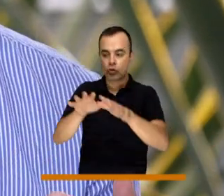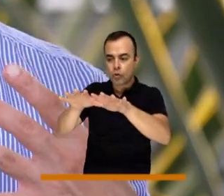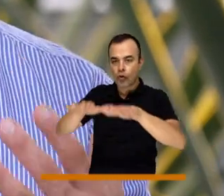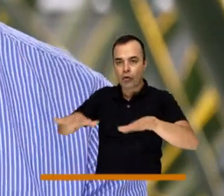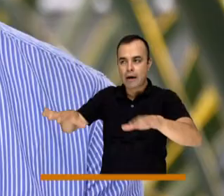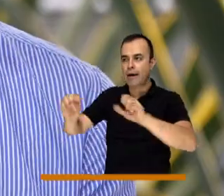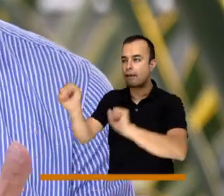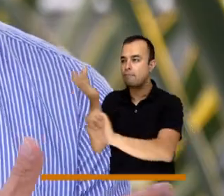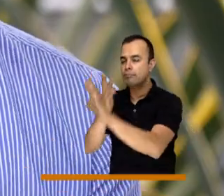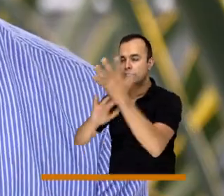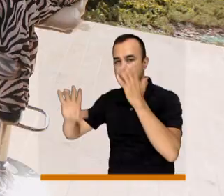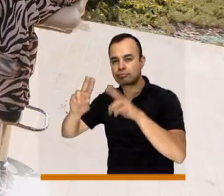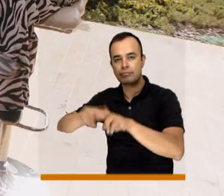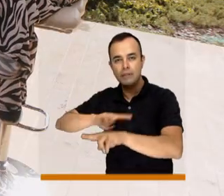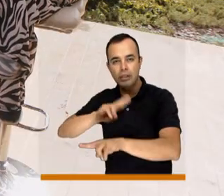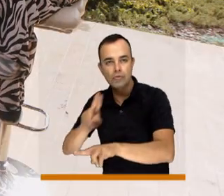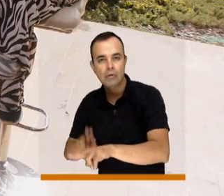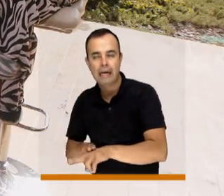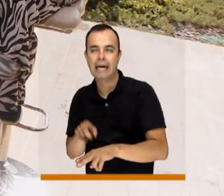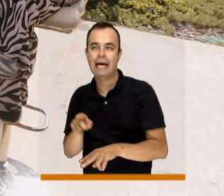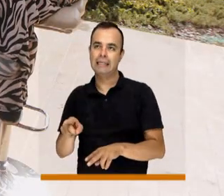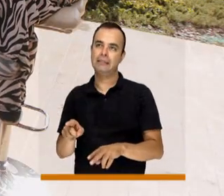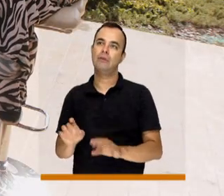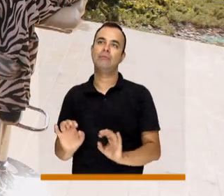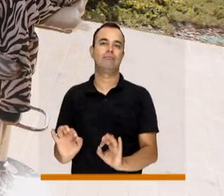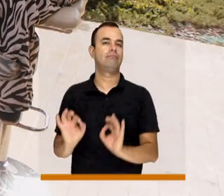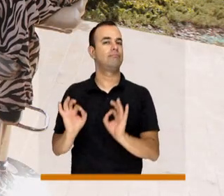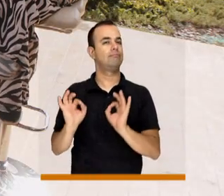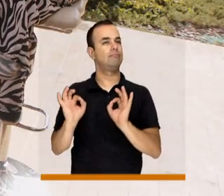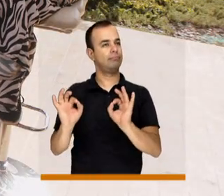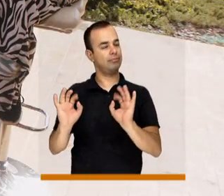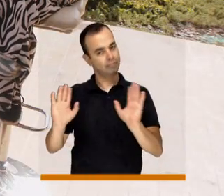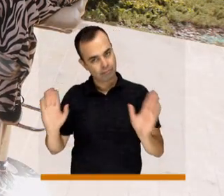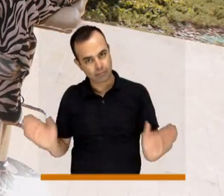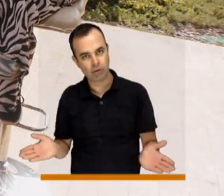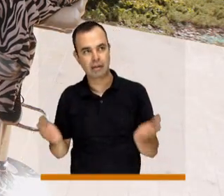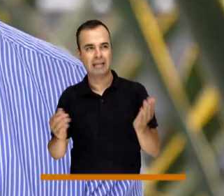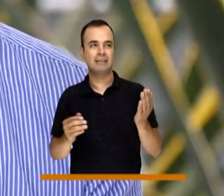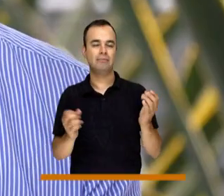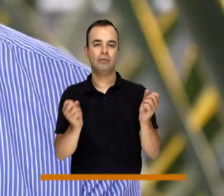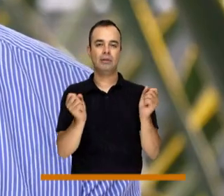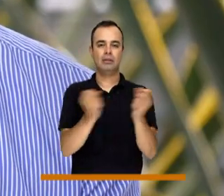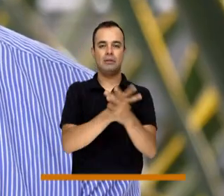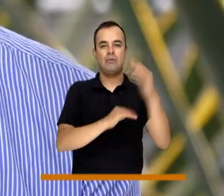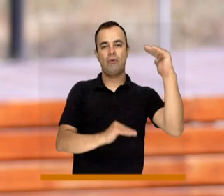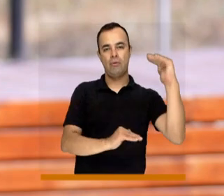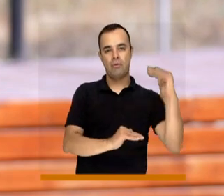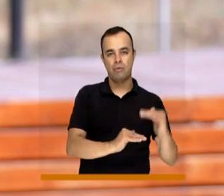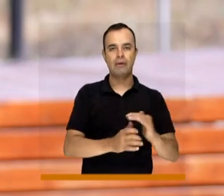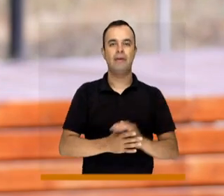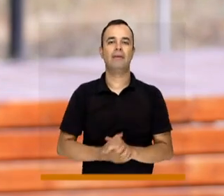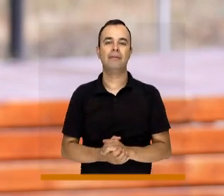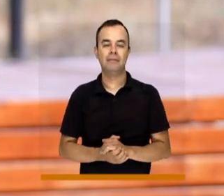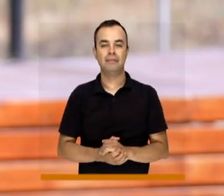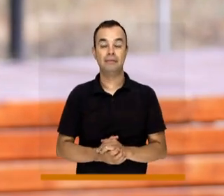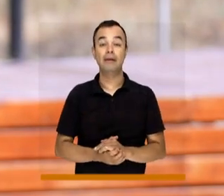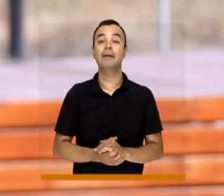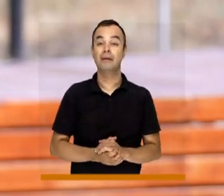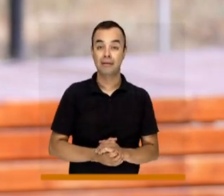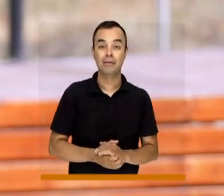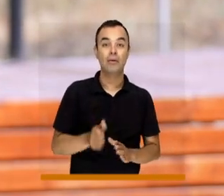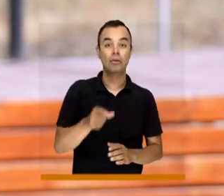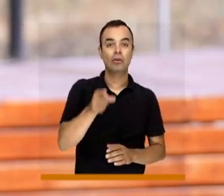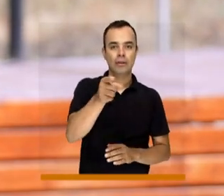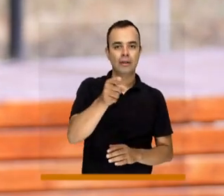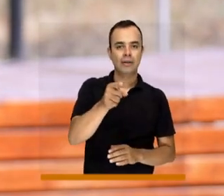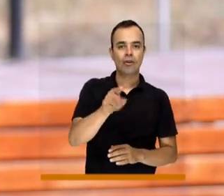esos espacios verdes y están la posibilidad de acceder a esos valores agregados como la cultura que definitivamente hacen la diferencia. Y entre tanto los invitamos también